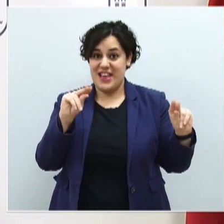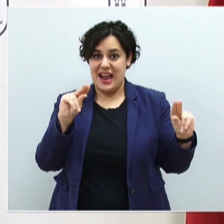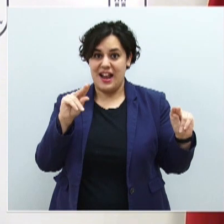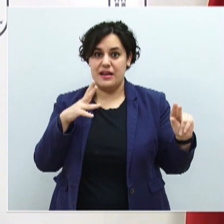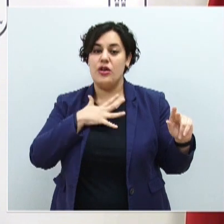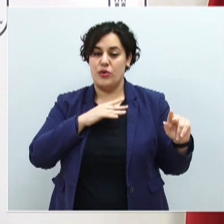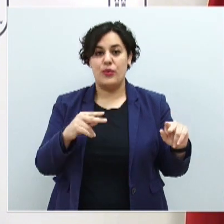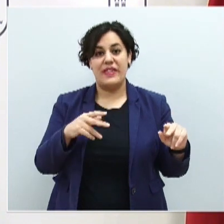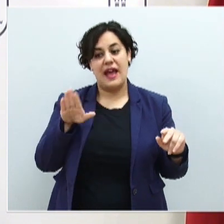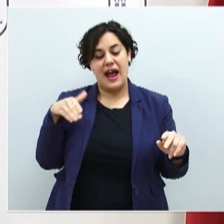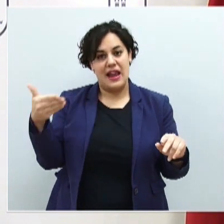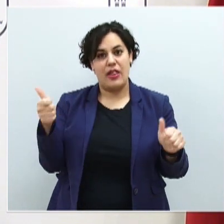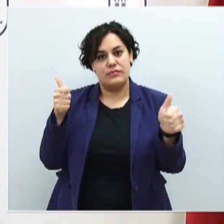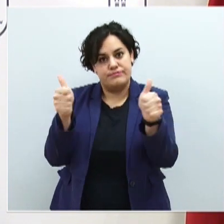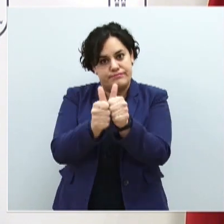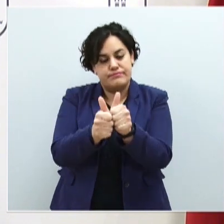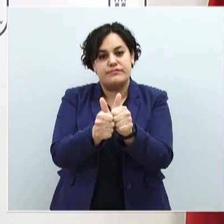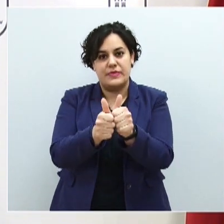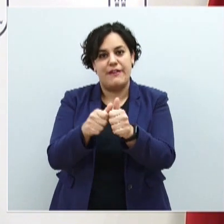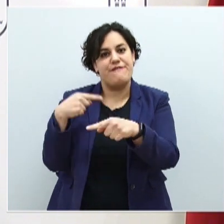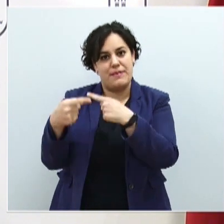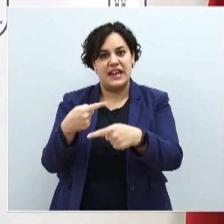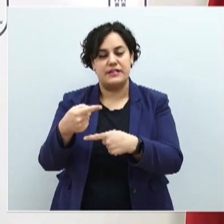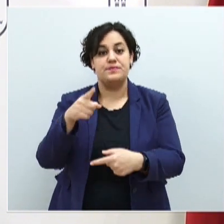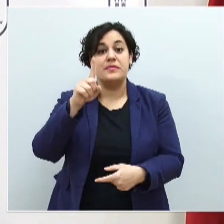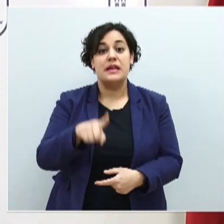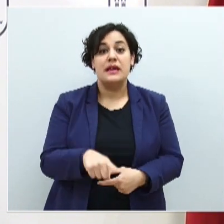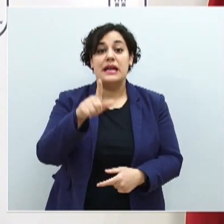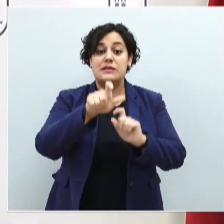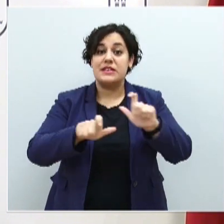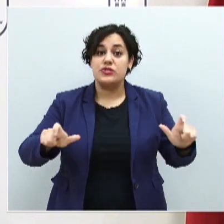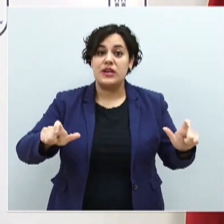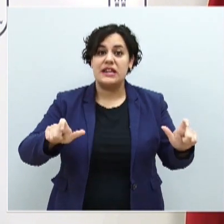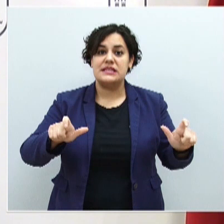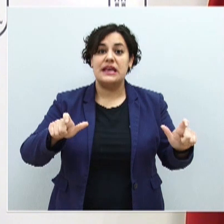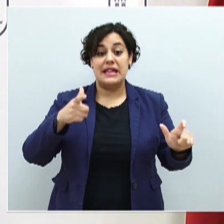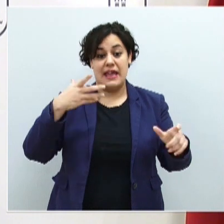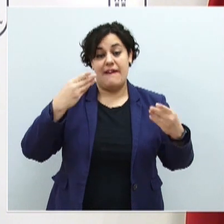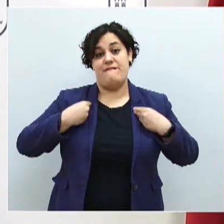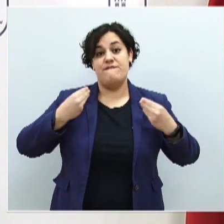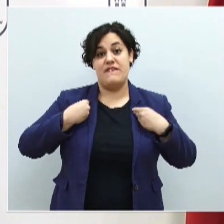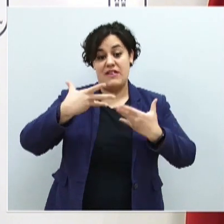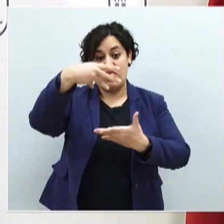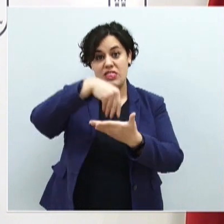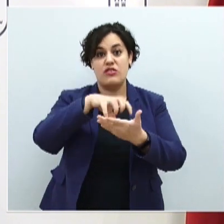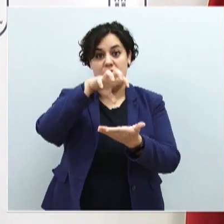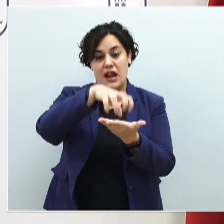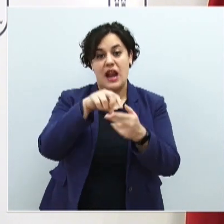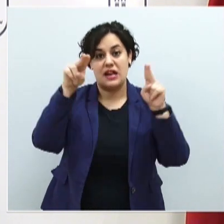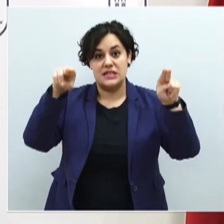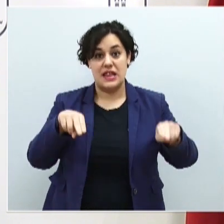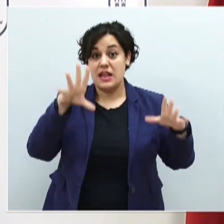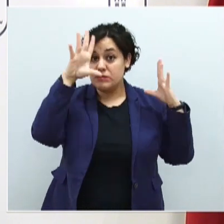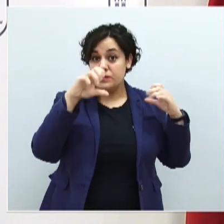un posible contagio al acompañante que acceda a las residencias, así como a las personas que en ellas viven y trabajan. El protocolo